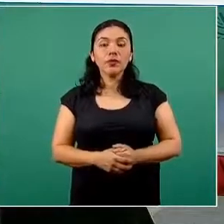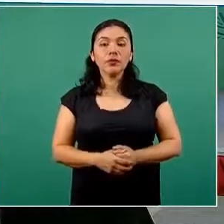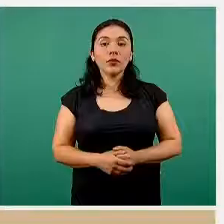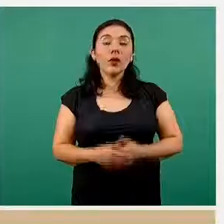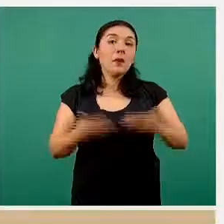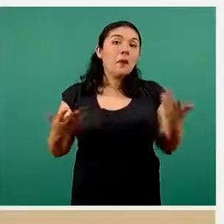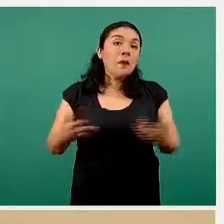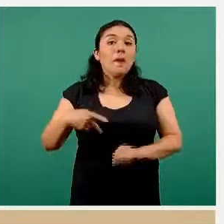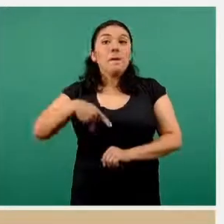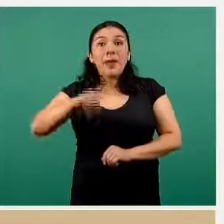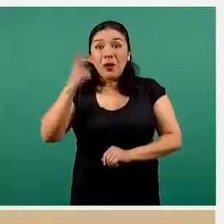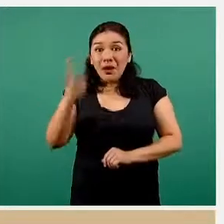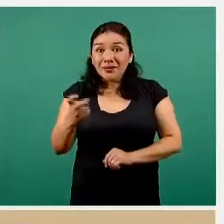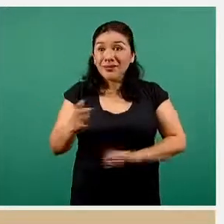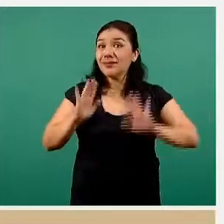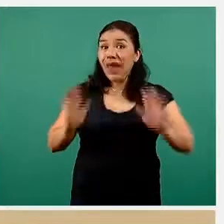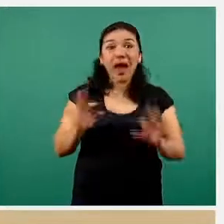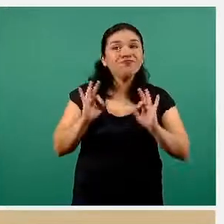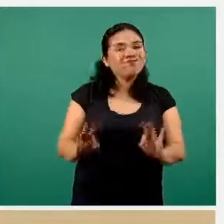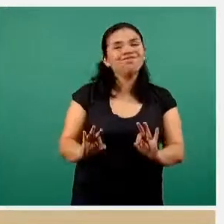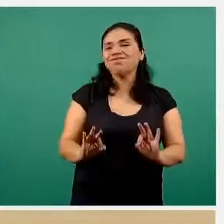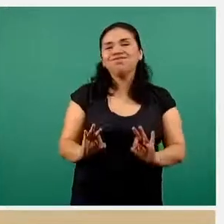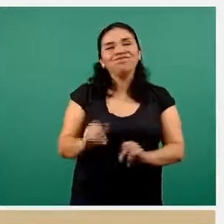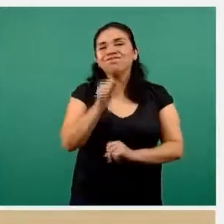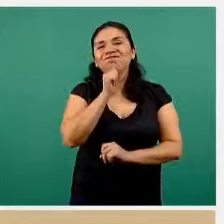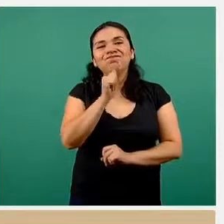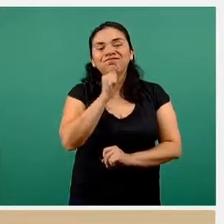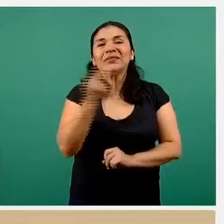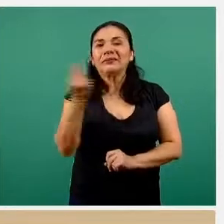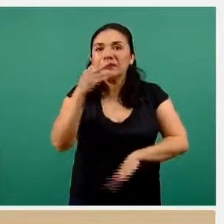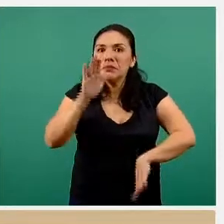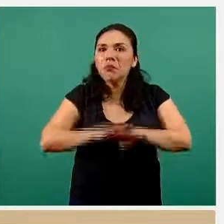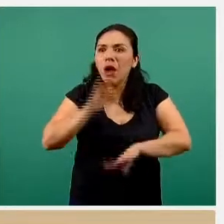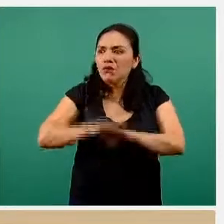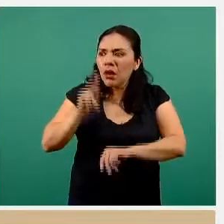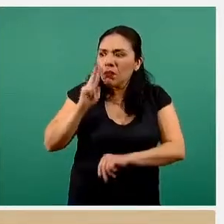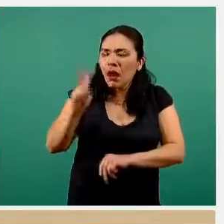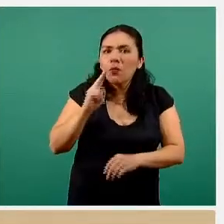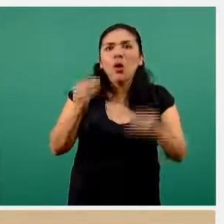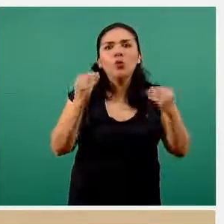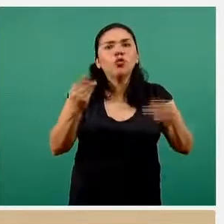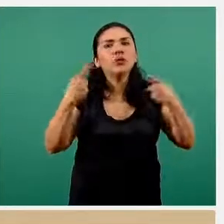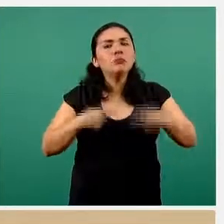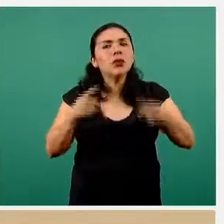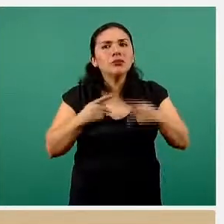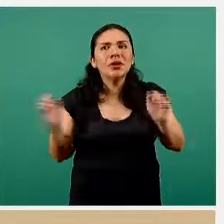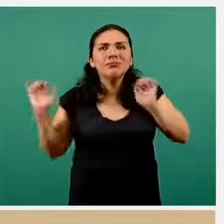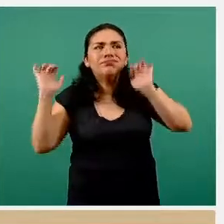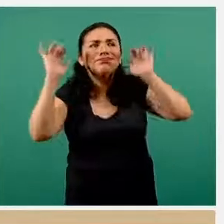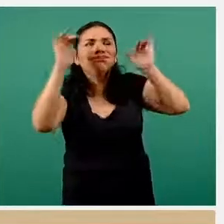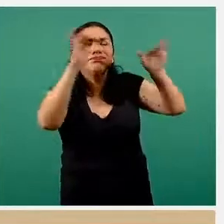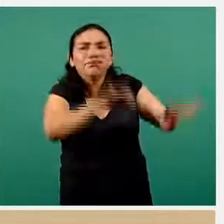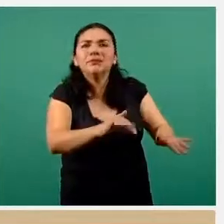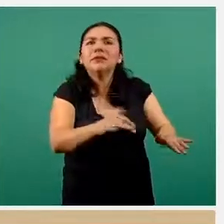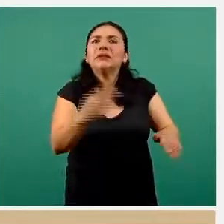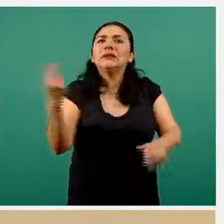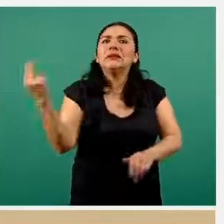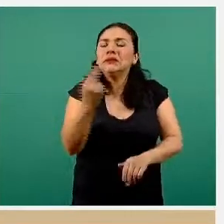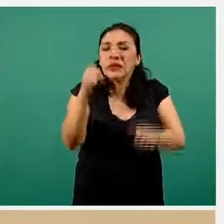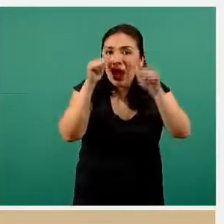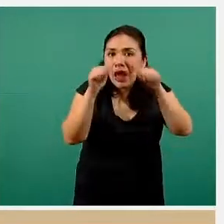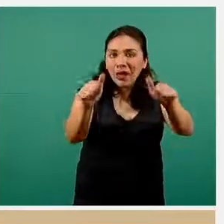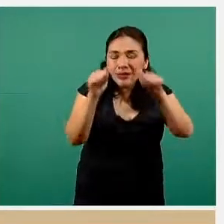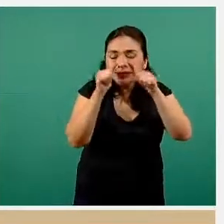Sin embargo, pues esto no fue suficiente. Empezamos a notar un aumento importante en el número de pacientes que empezaban a llegar a nuestras unidades médicas.